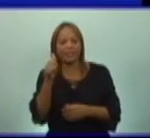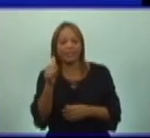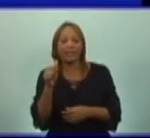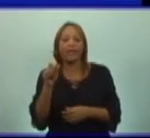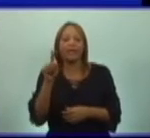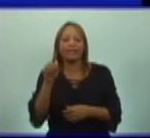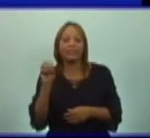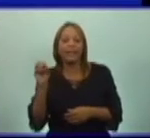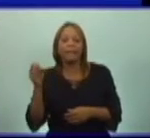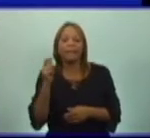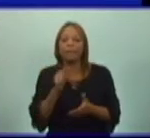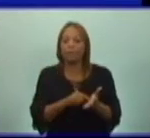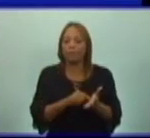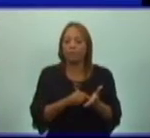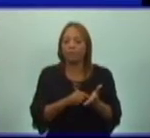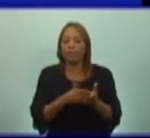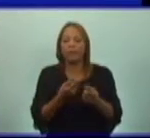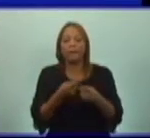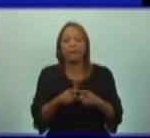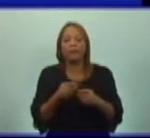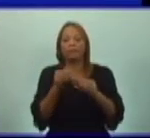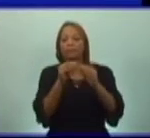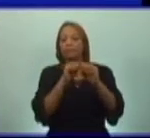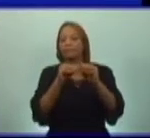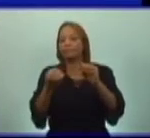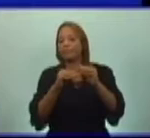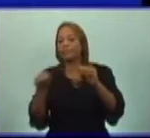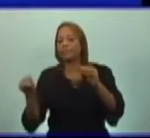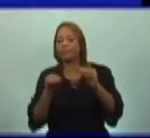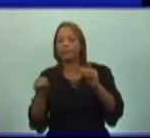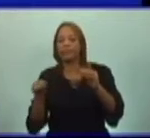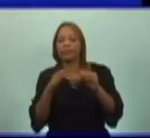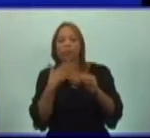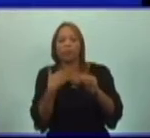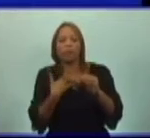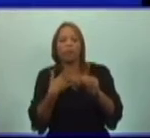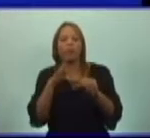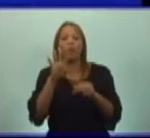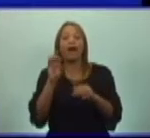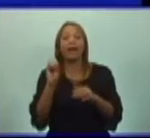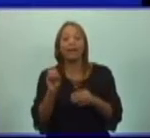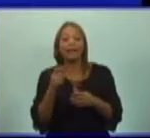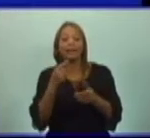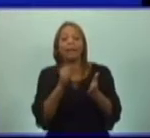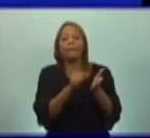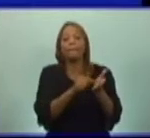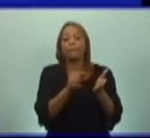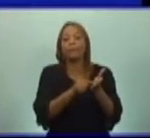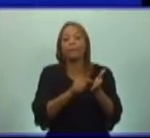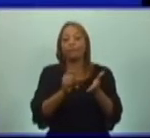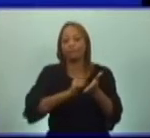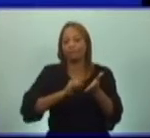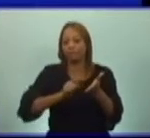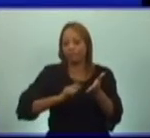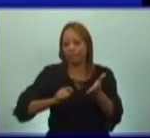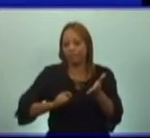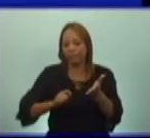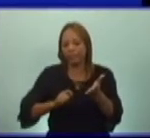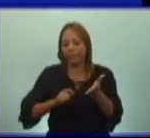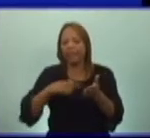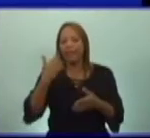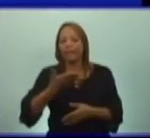está desglosado. El informe escrito vale 40 puntos y la exposición